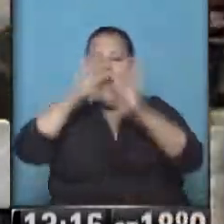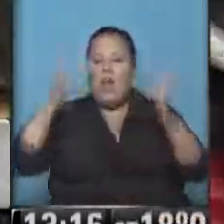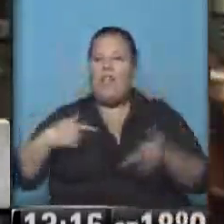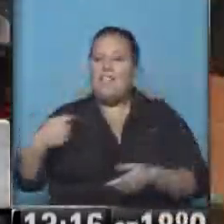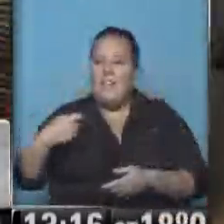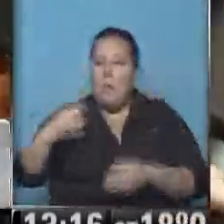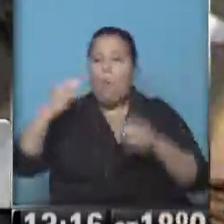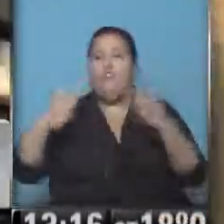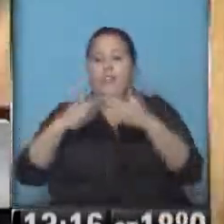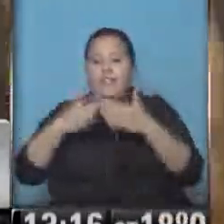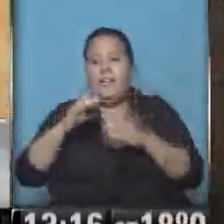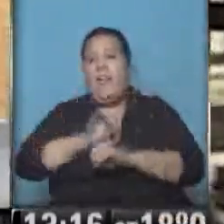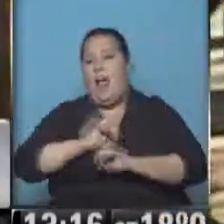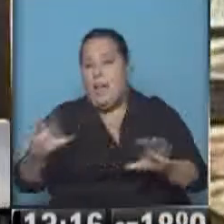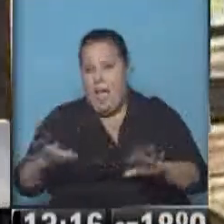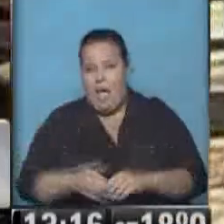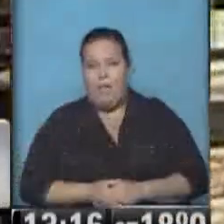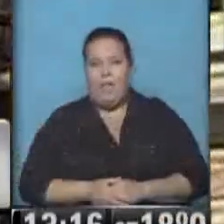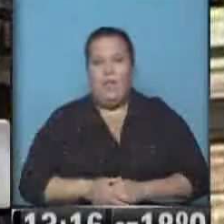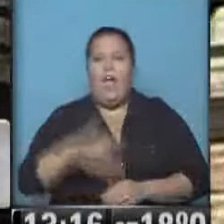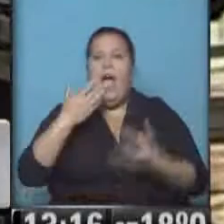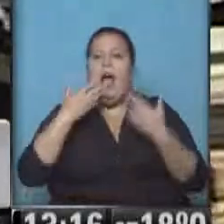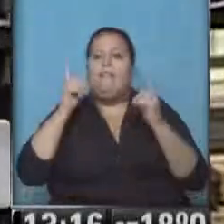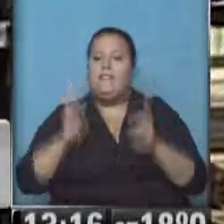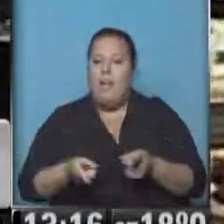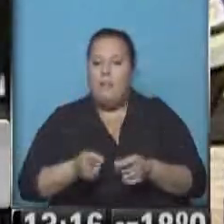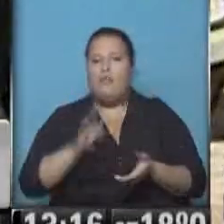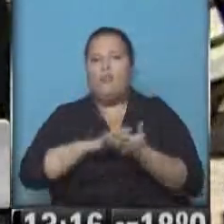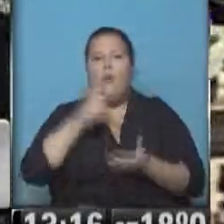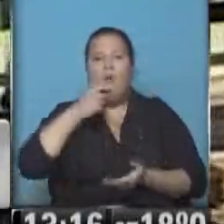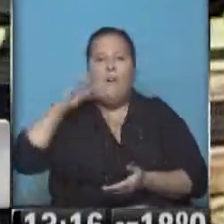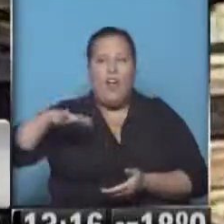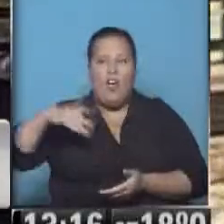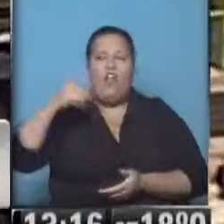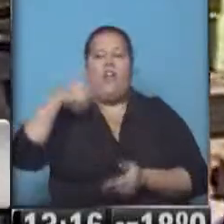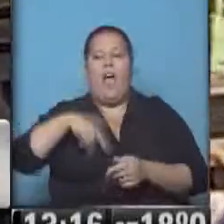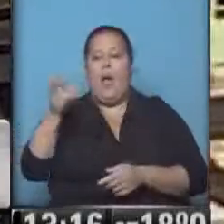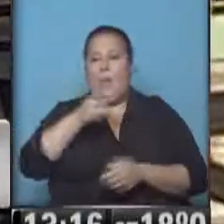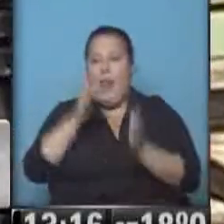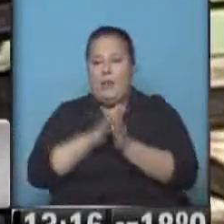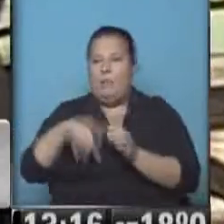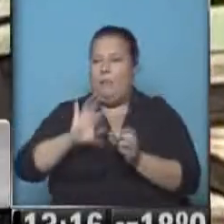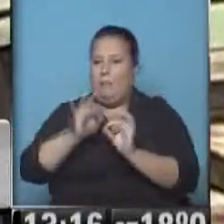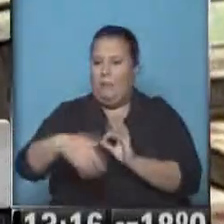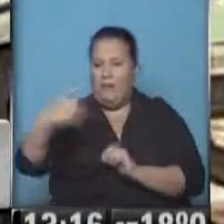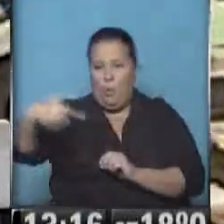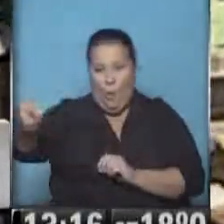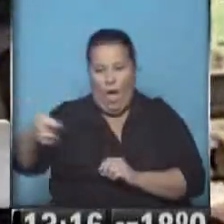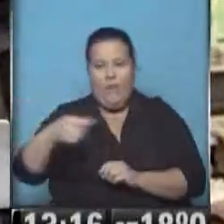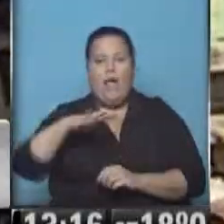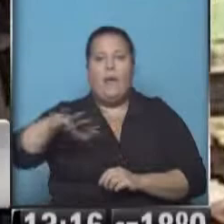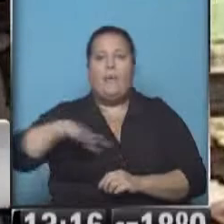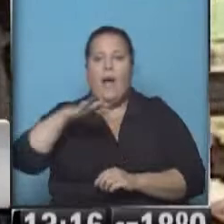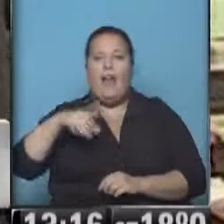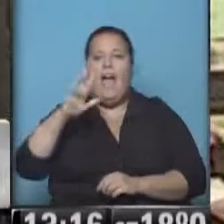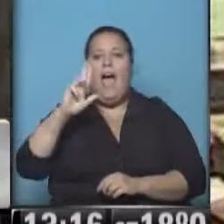esquina protagonizó este hecho tan trágico. Estamos hablando también de este menor, de este chiquito que está siendo velado apenas a unas cuadras aquí en la localidad